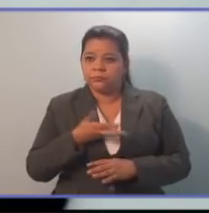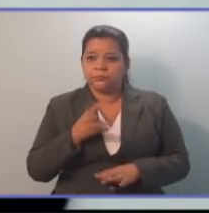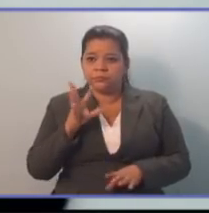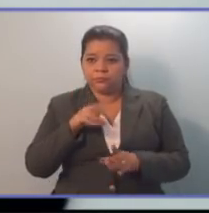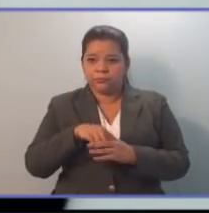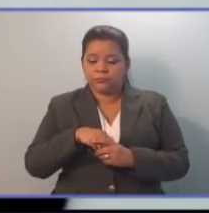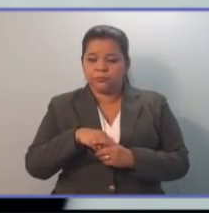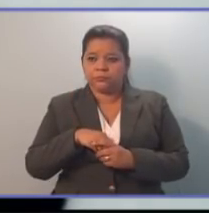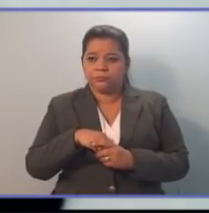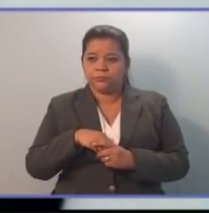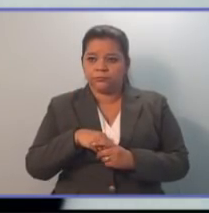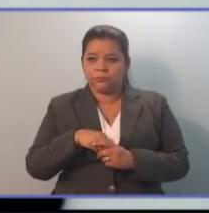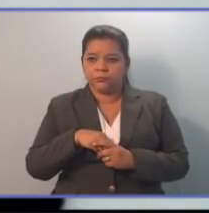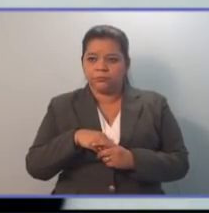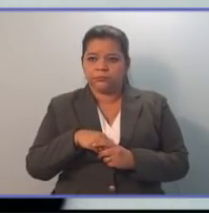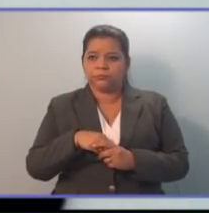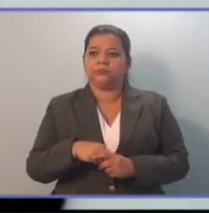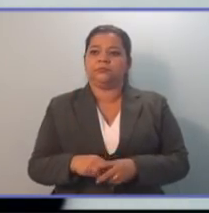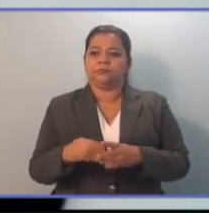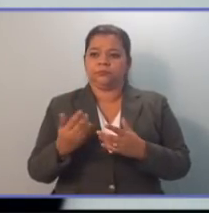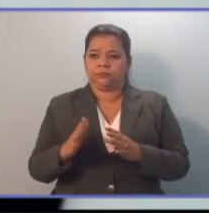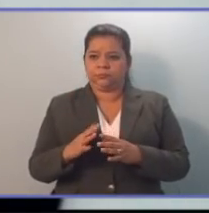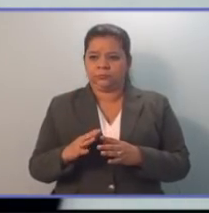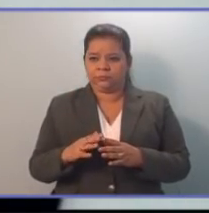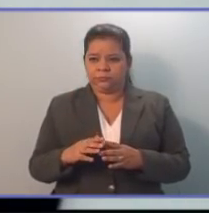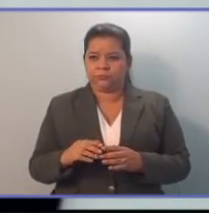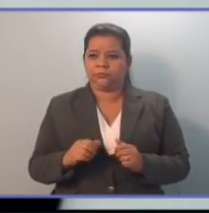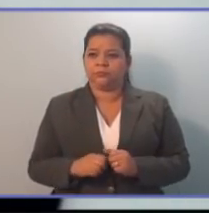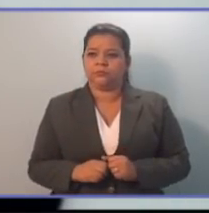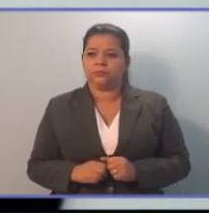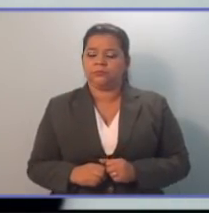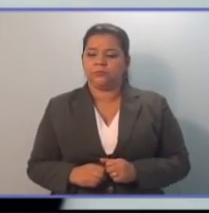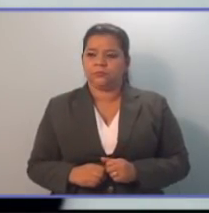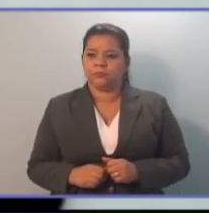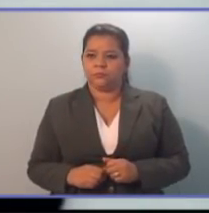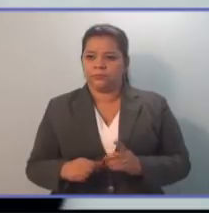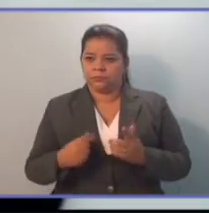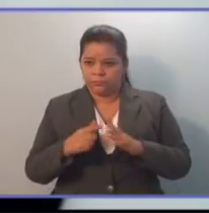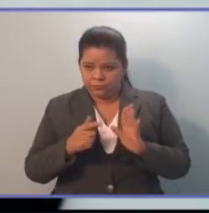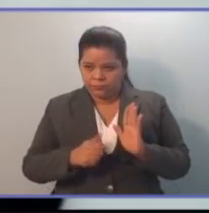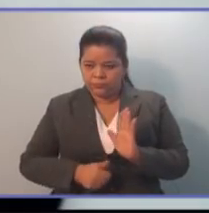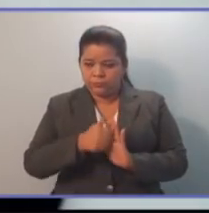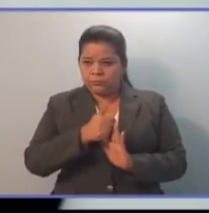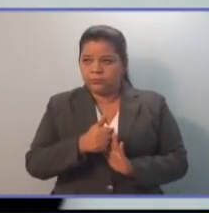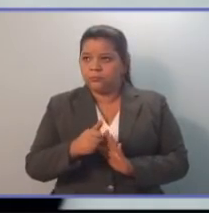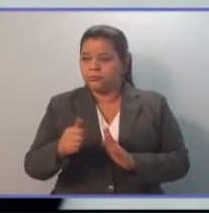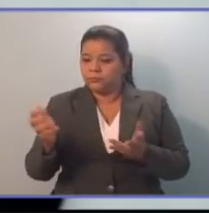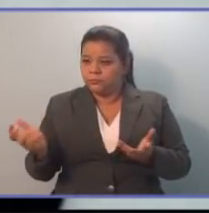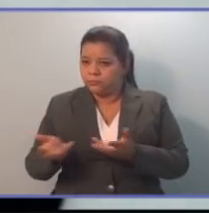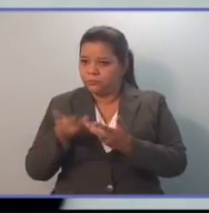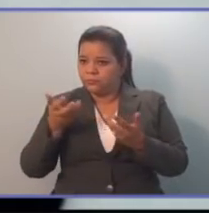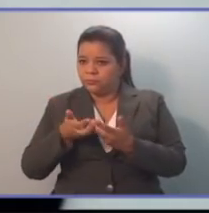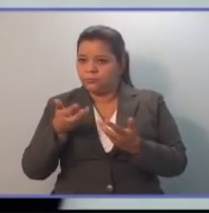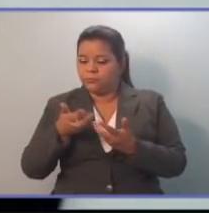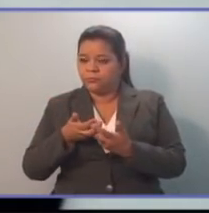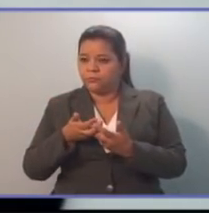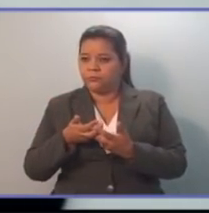de el departamento entonces ya formado de investigación judicial, me someto